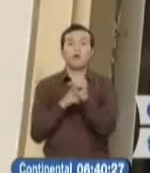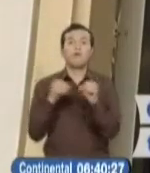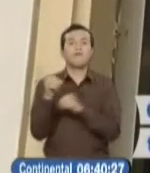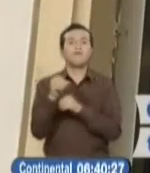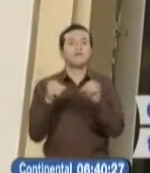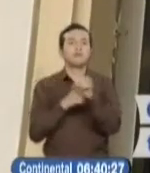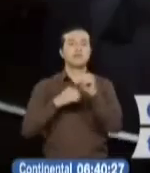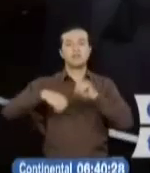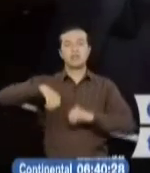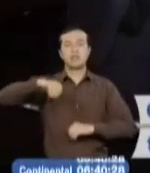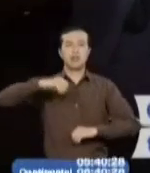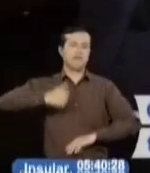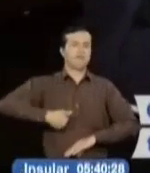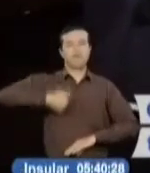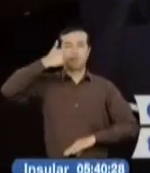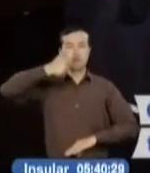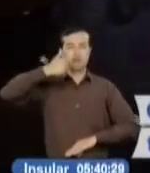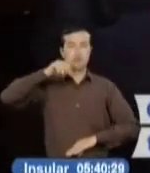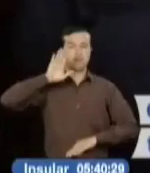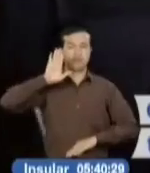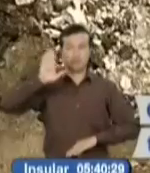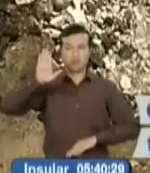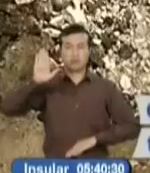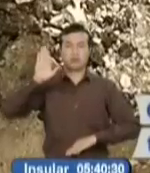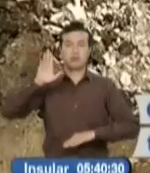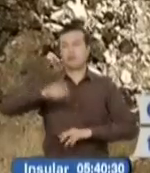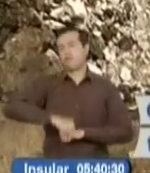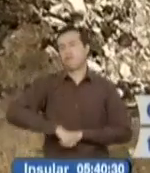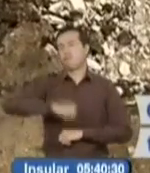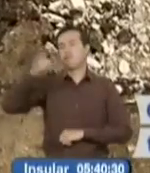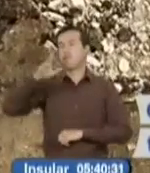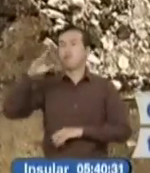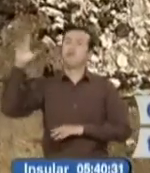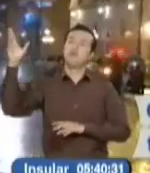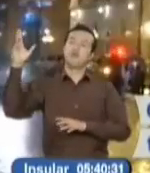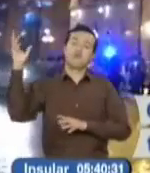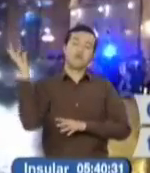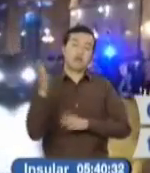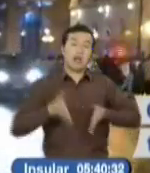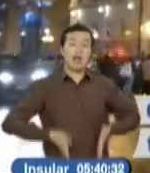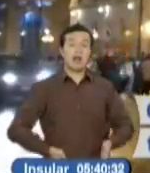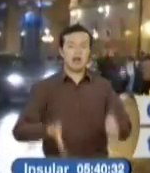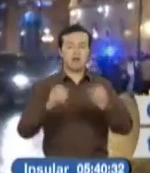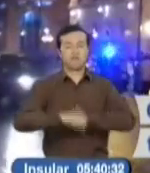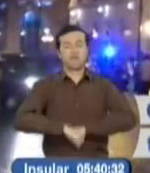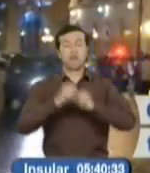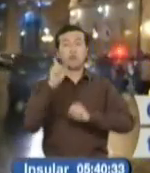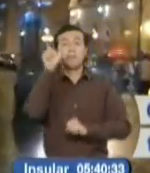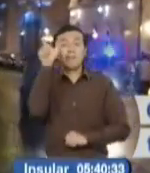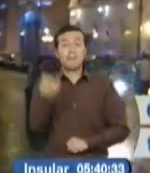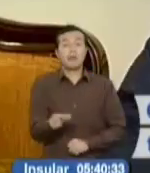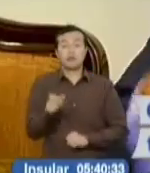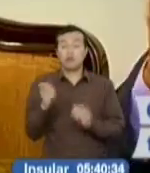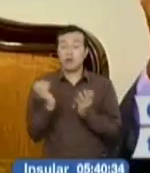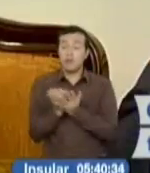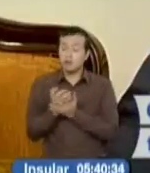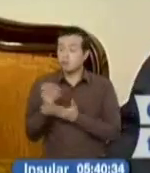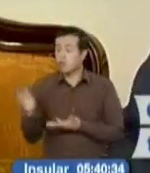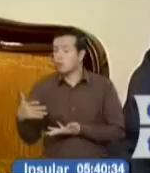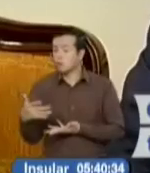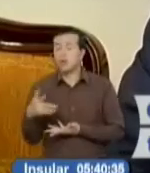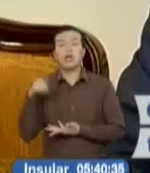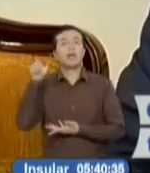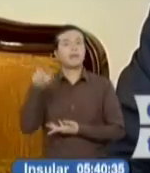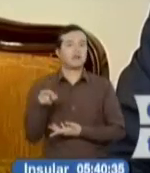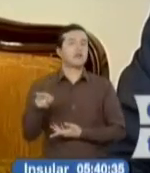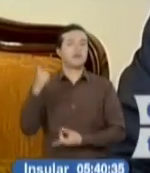de la jefatura política y en el rebote explotó en la calle. Un reciclador fue alcanzado por esquirlas. Lanzado desde